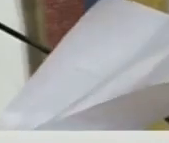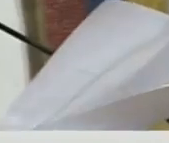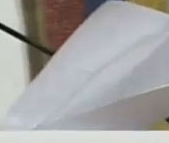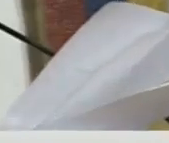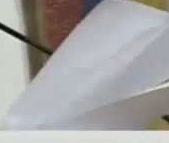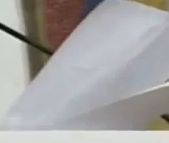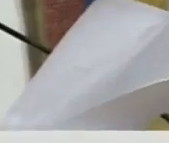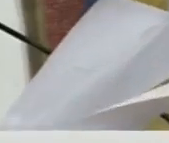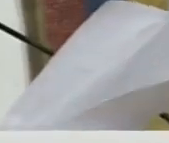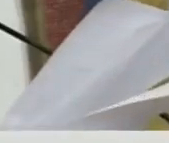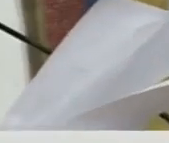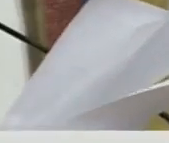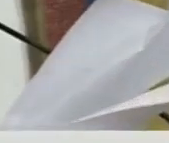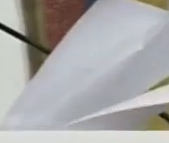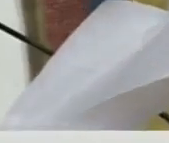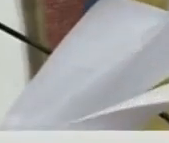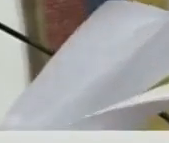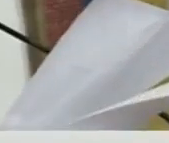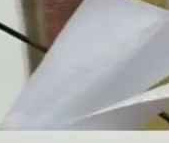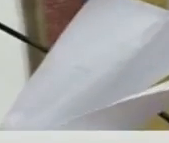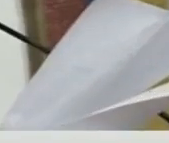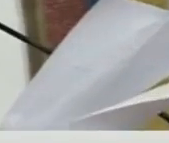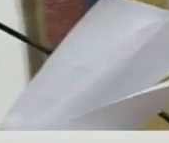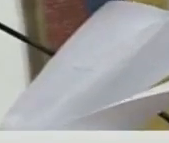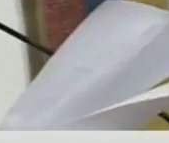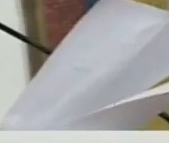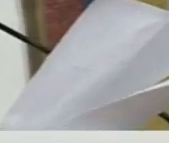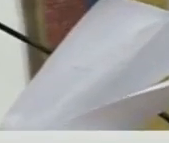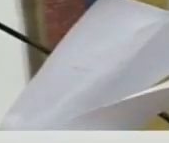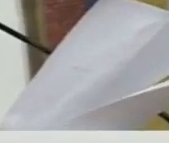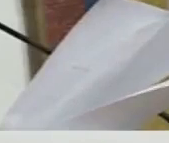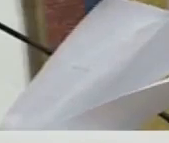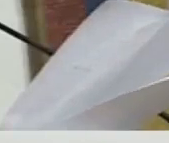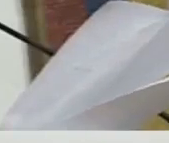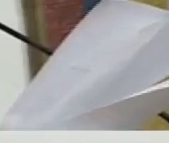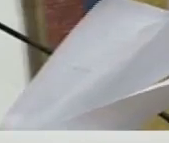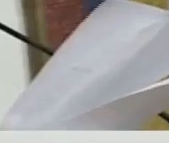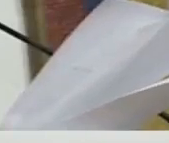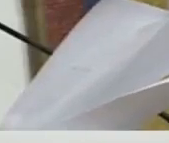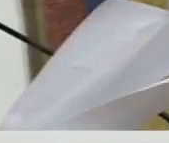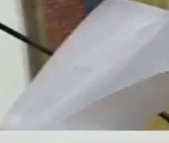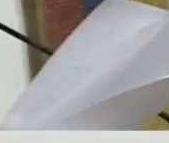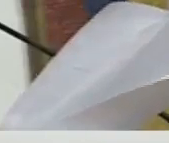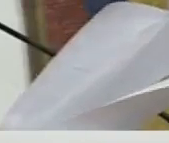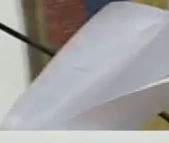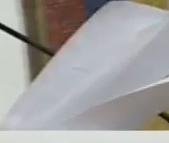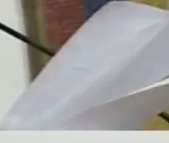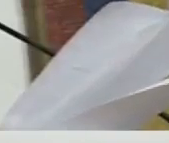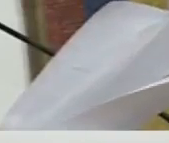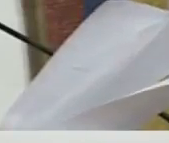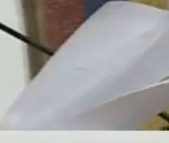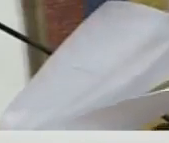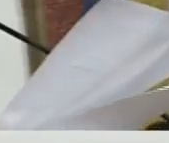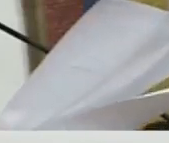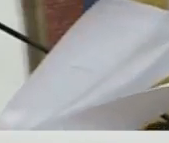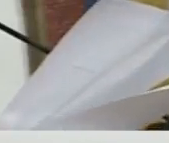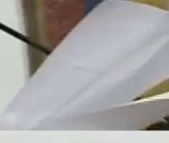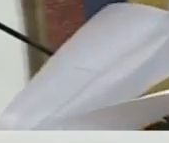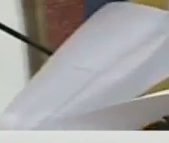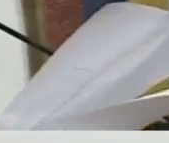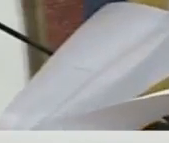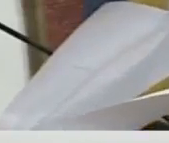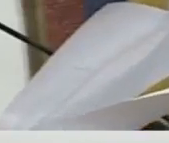venezolano Fruto Vivas. El presidente designó una comisión de diputadas y diputados a los efectos de acompañar a los familiares y